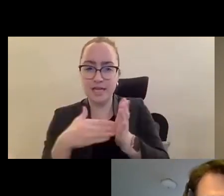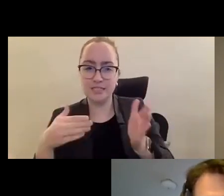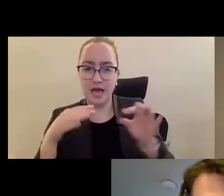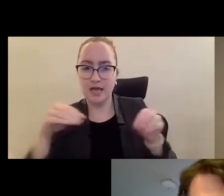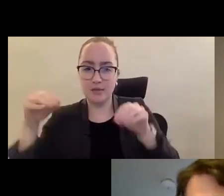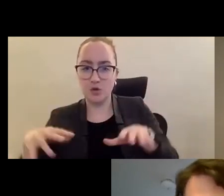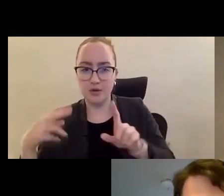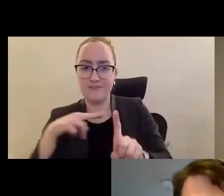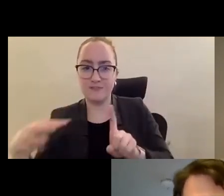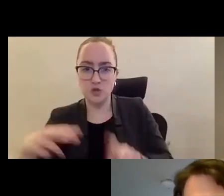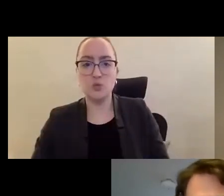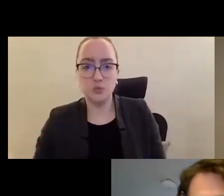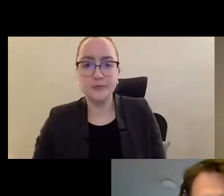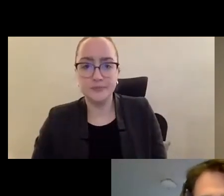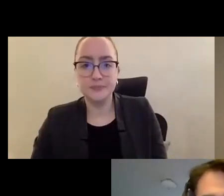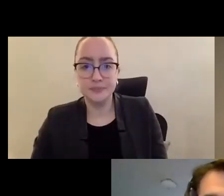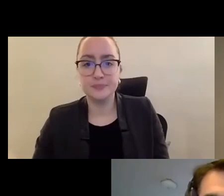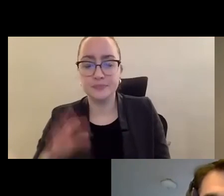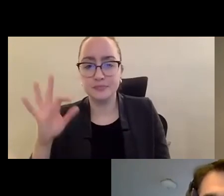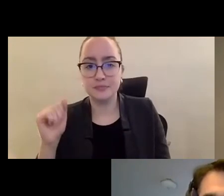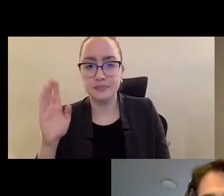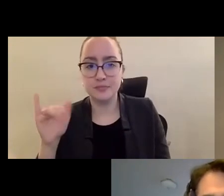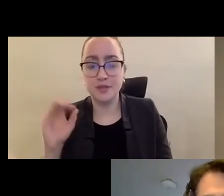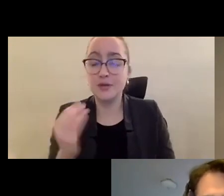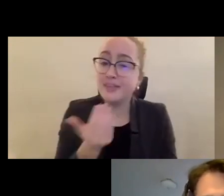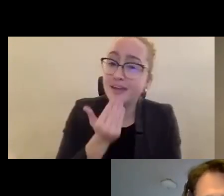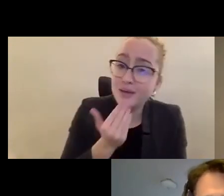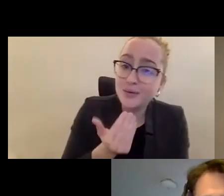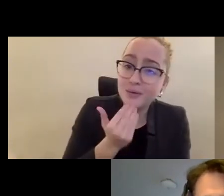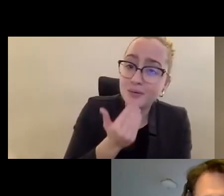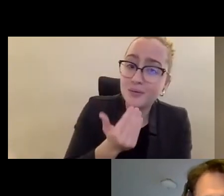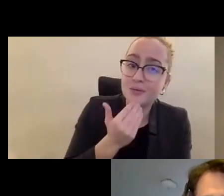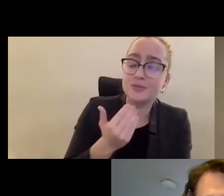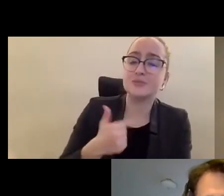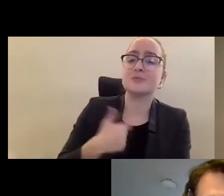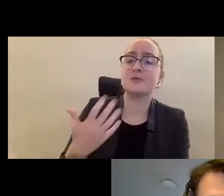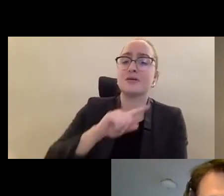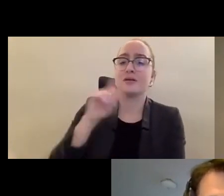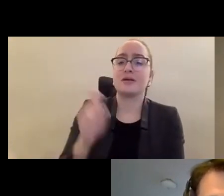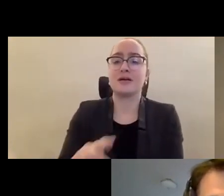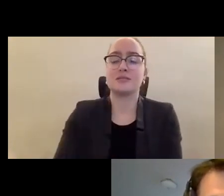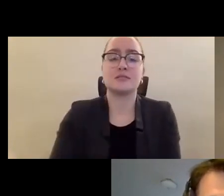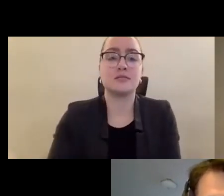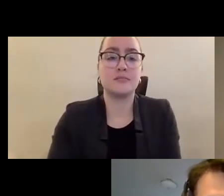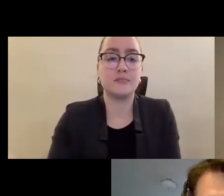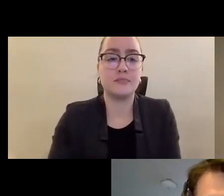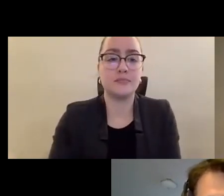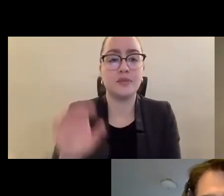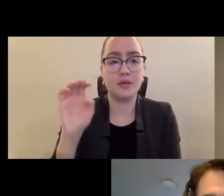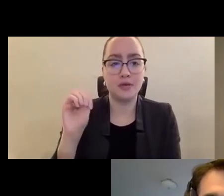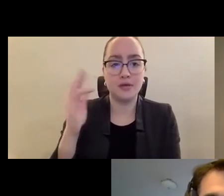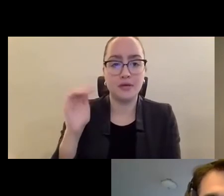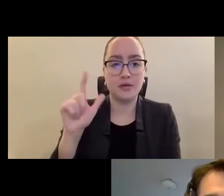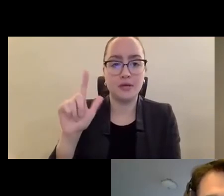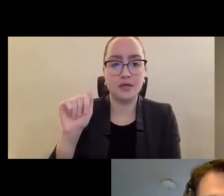ayudó a empujar la retórica más contra inmigrantes. Bueno, estamos acabándonos de tiempo y le